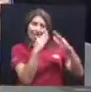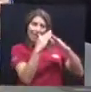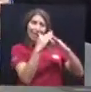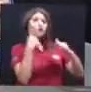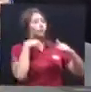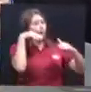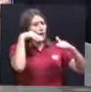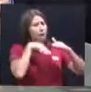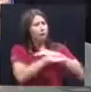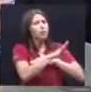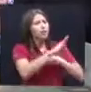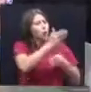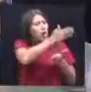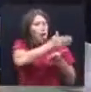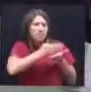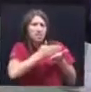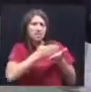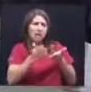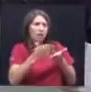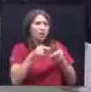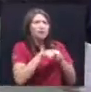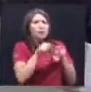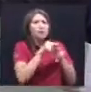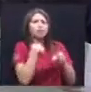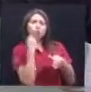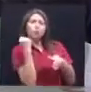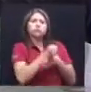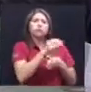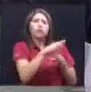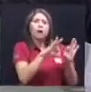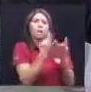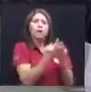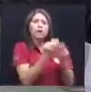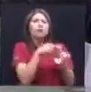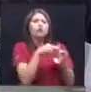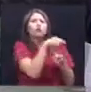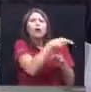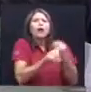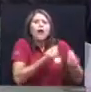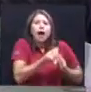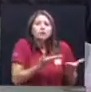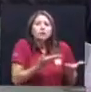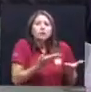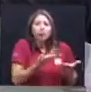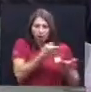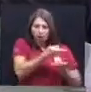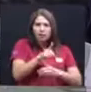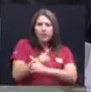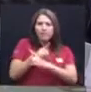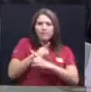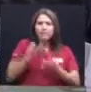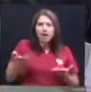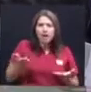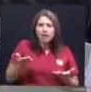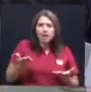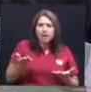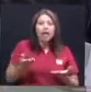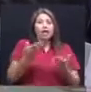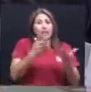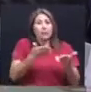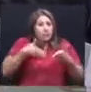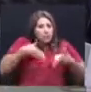la mitad de tu casa o más de la mitad empiezo a matar a tu familia Qué es lo que haces yo me defiendo y mis hijos empiezan a